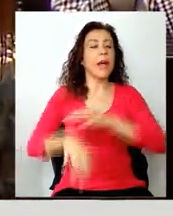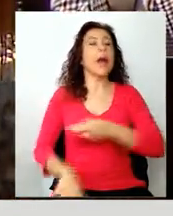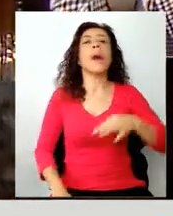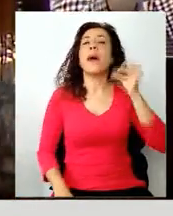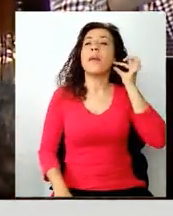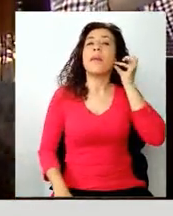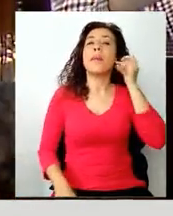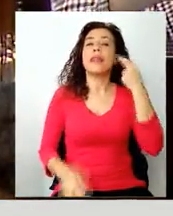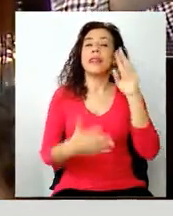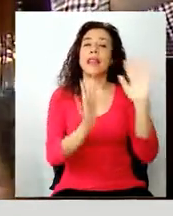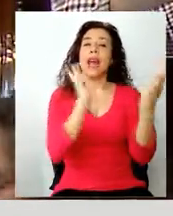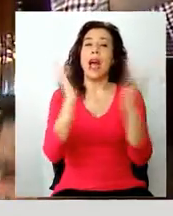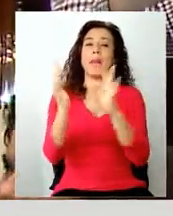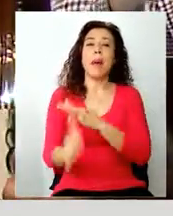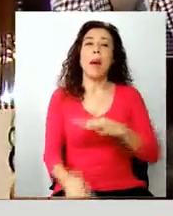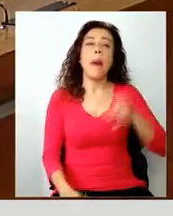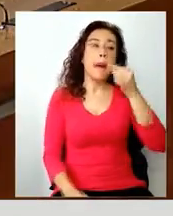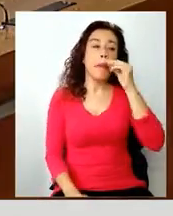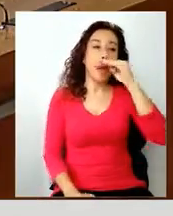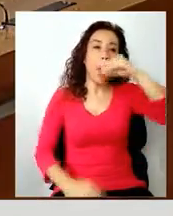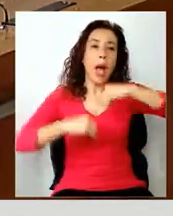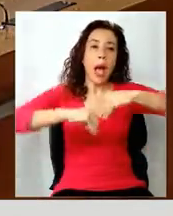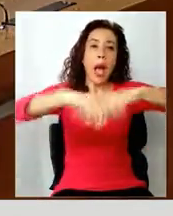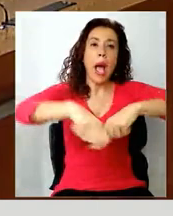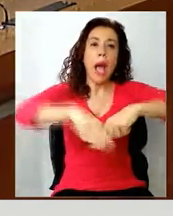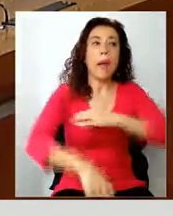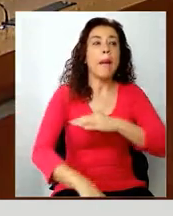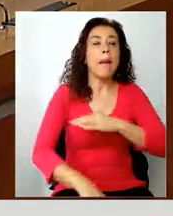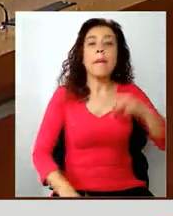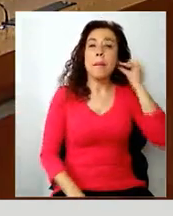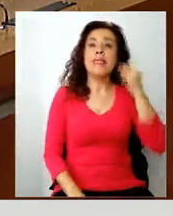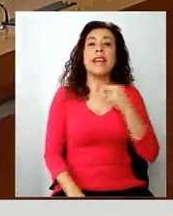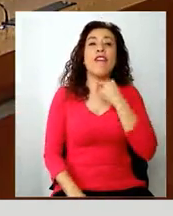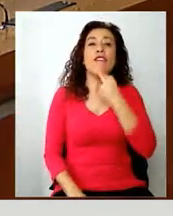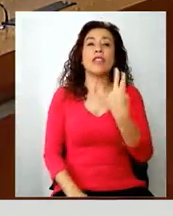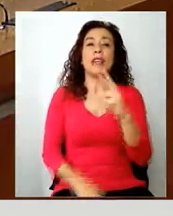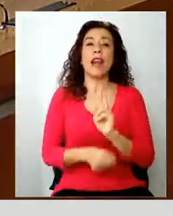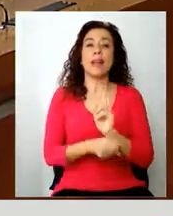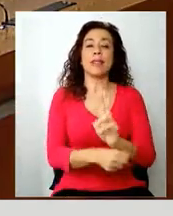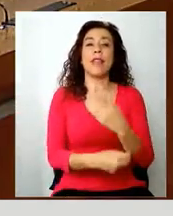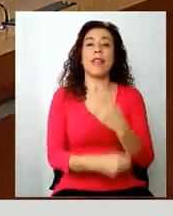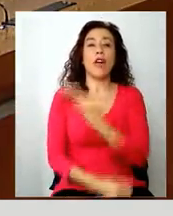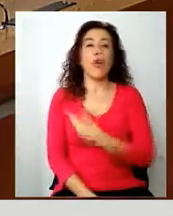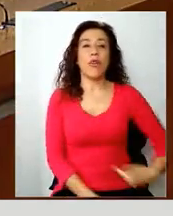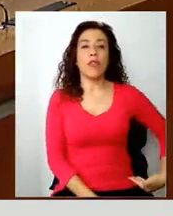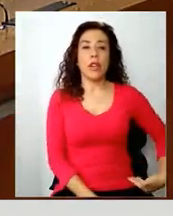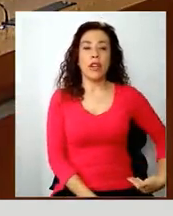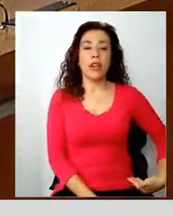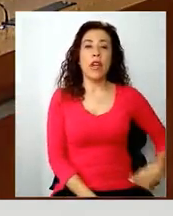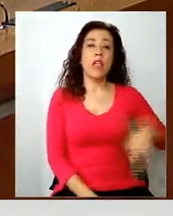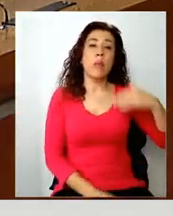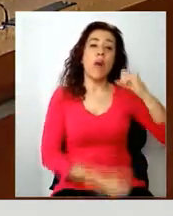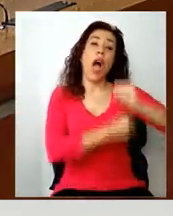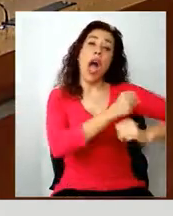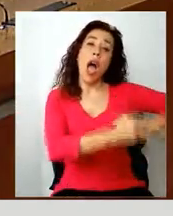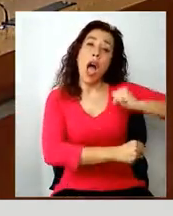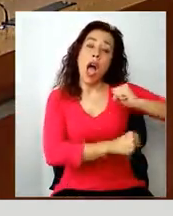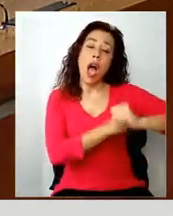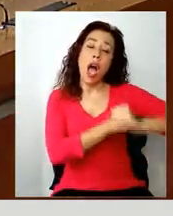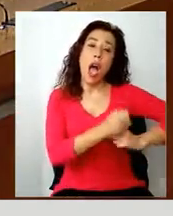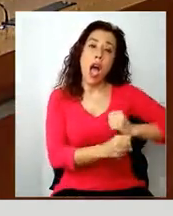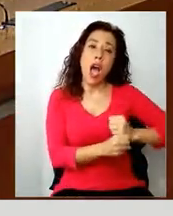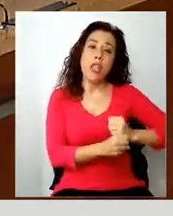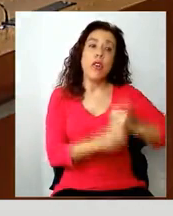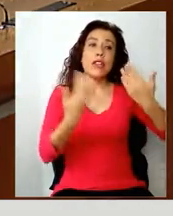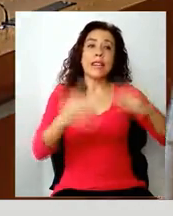al ministro de agricultura a la ministra vocera de gobierno después de años se aprueba